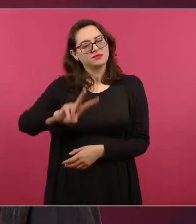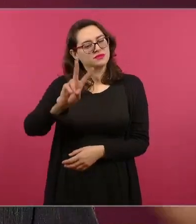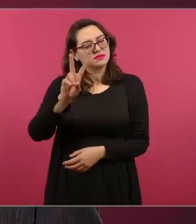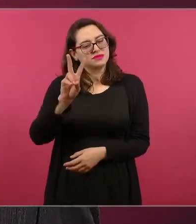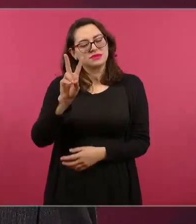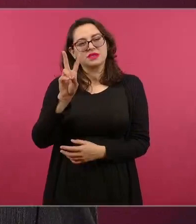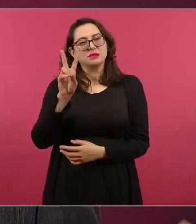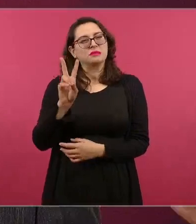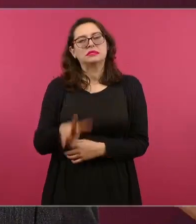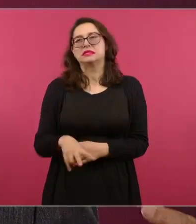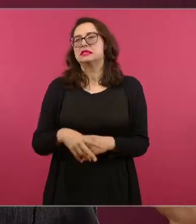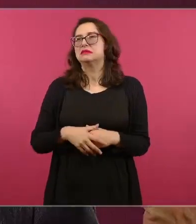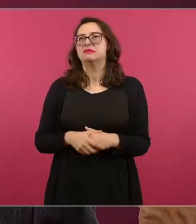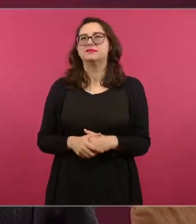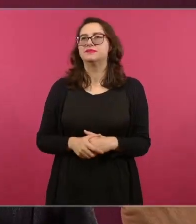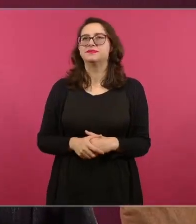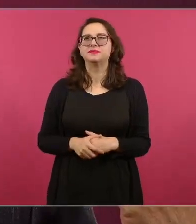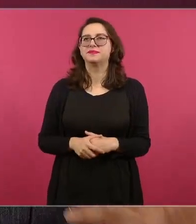Nosotros tenemos